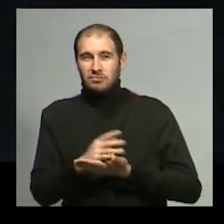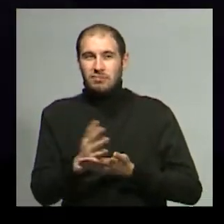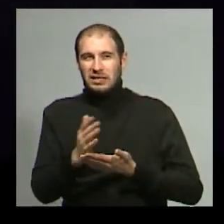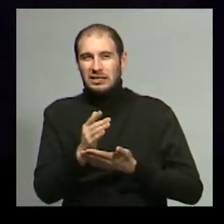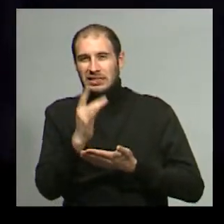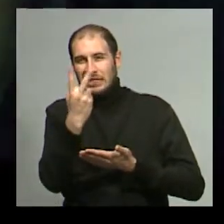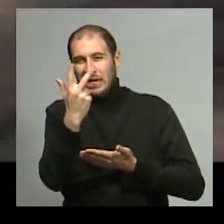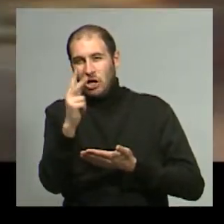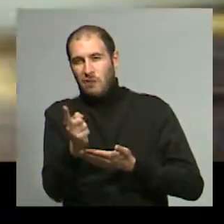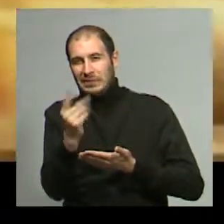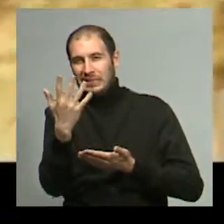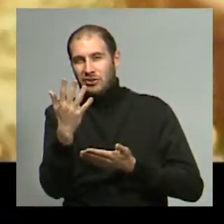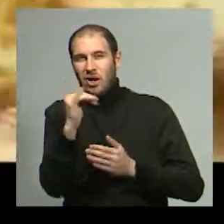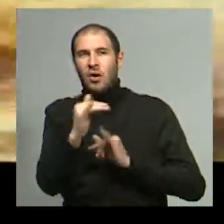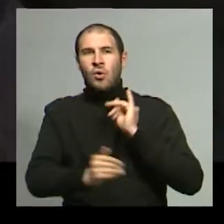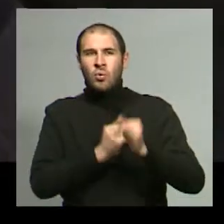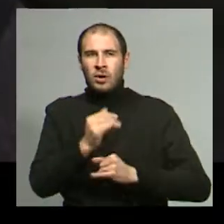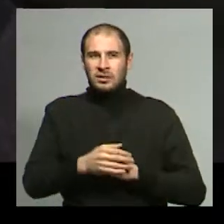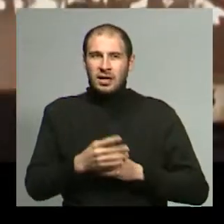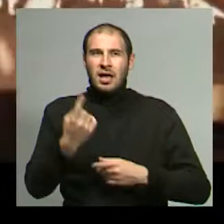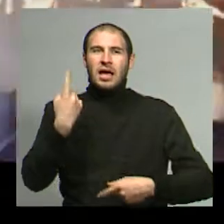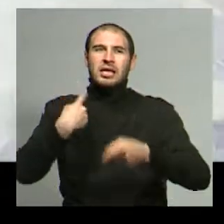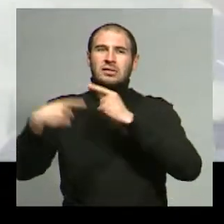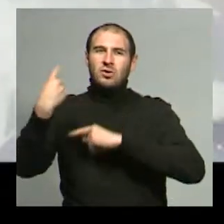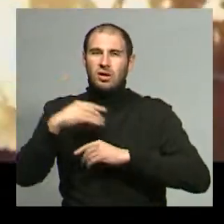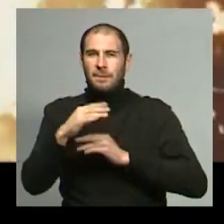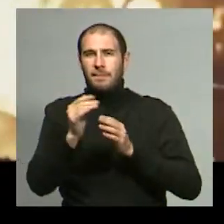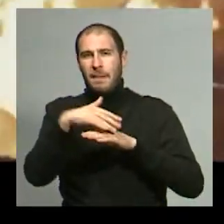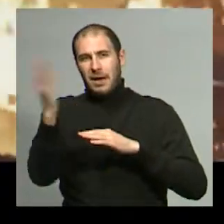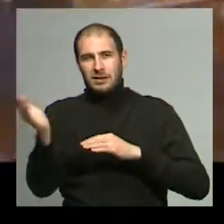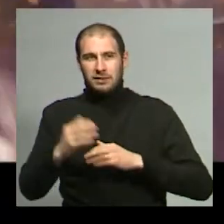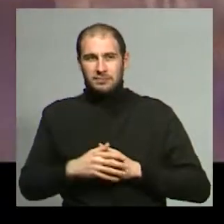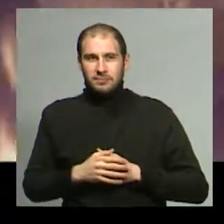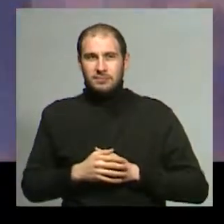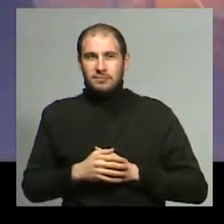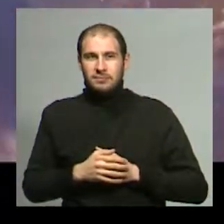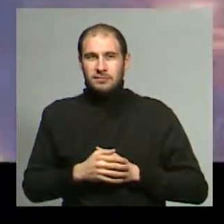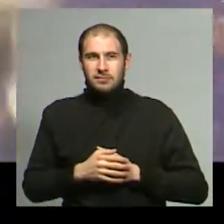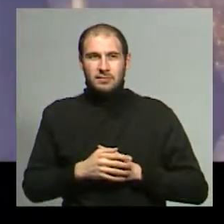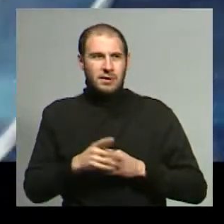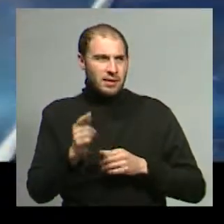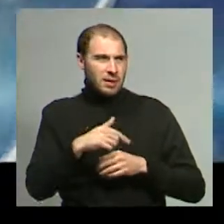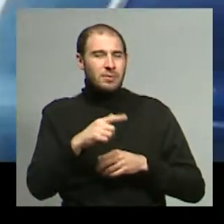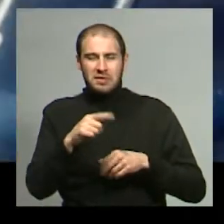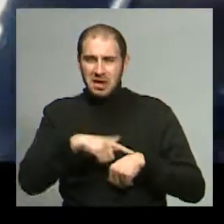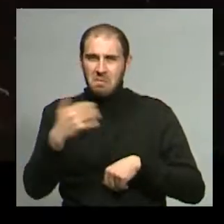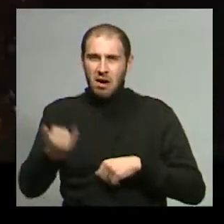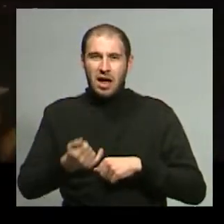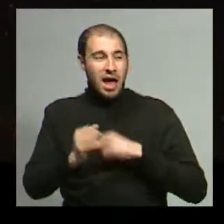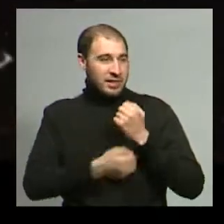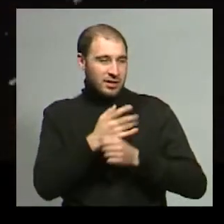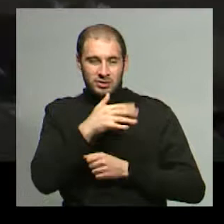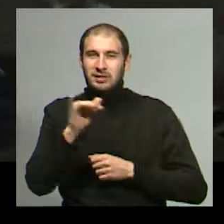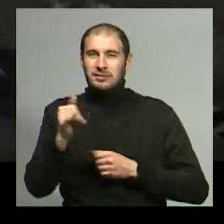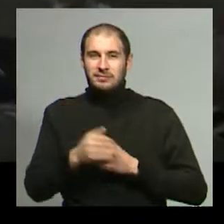un 3,5, en el que se cuenta, bueno, una historia paralela. Ajá. Así que... Tenés tiempo. Hasta el 14.